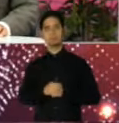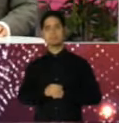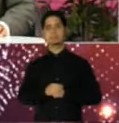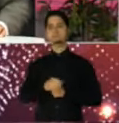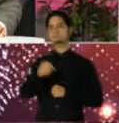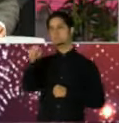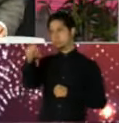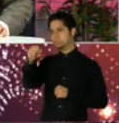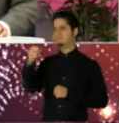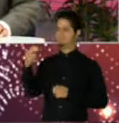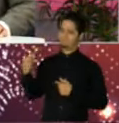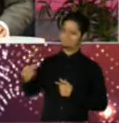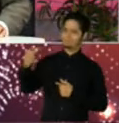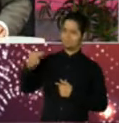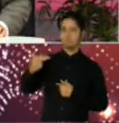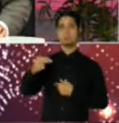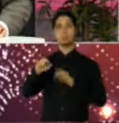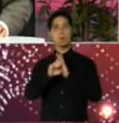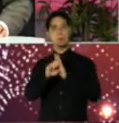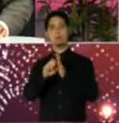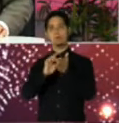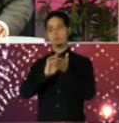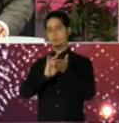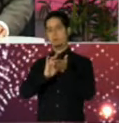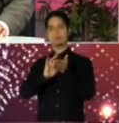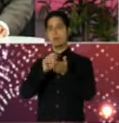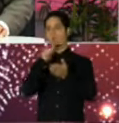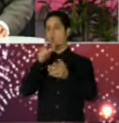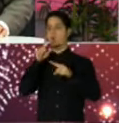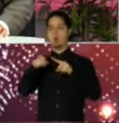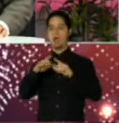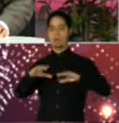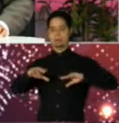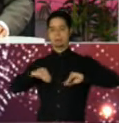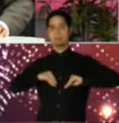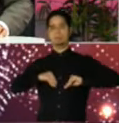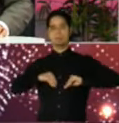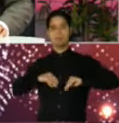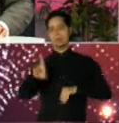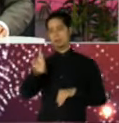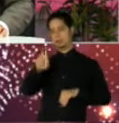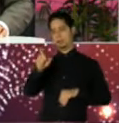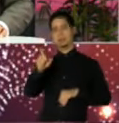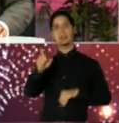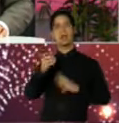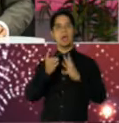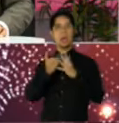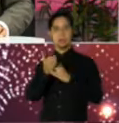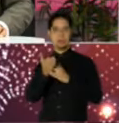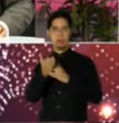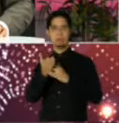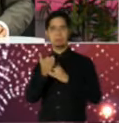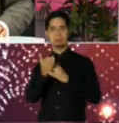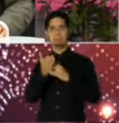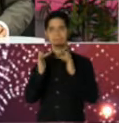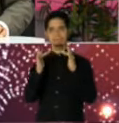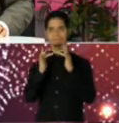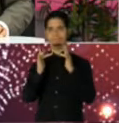históricamente. Las farmacias en Puerto Rico no permiten una receta virtual, o llámese una receta a través de los